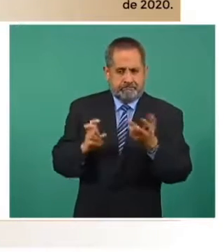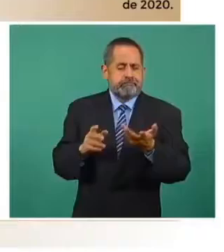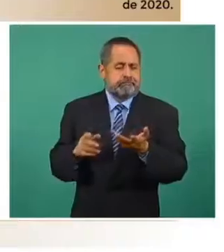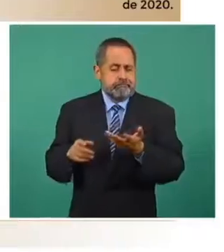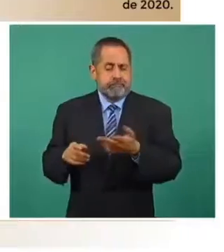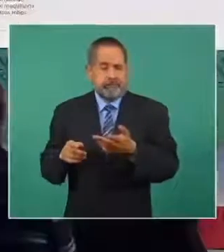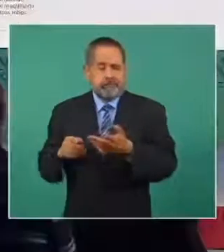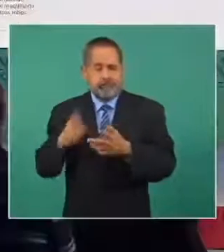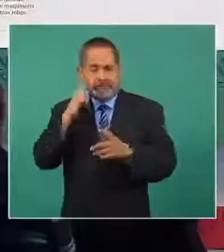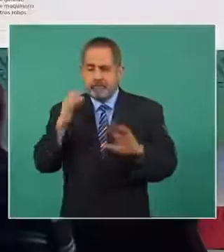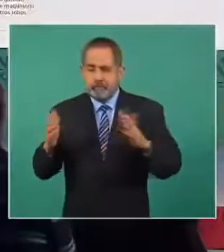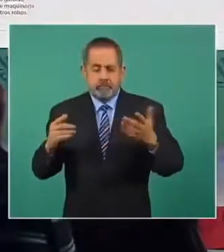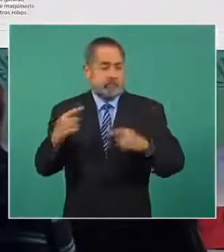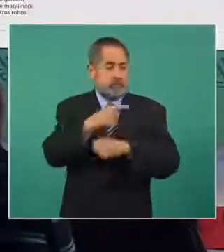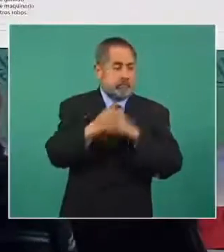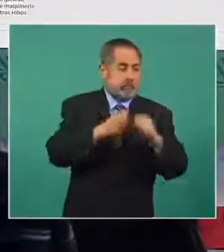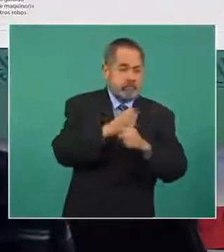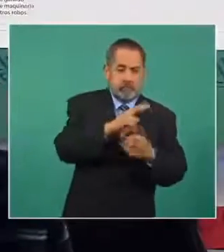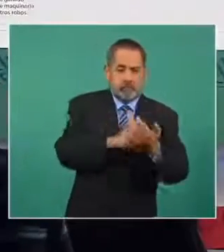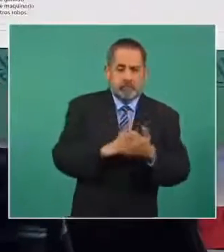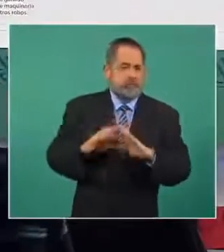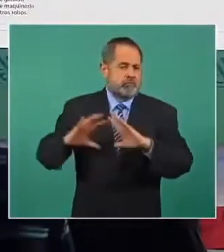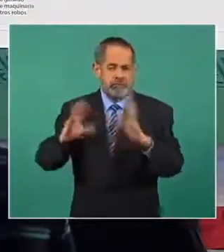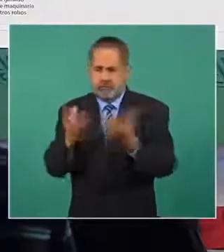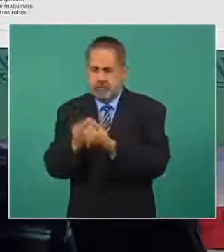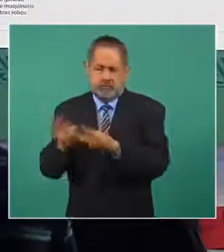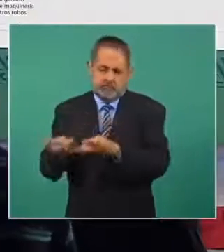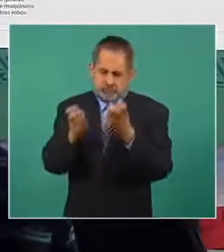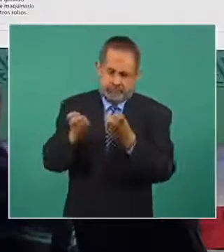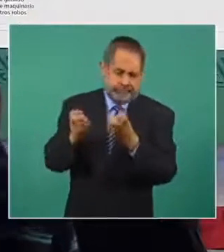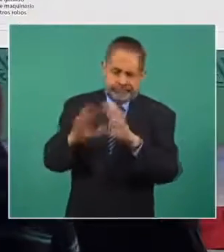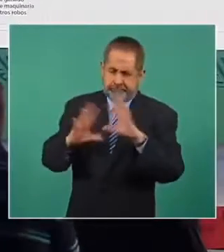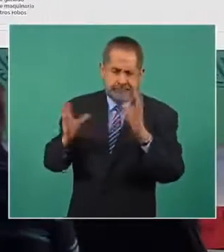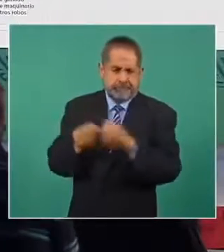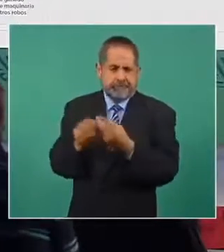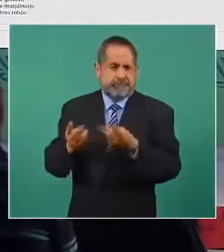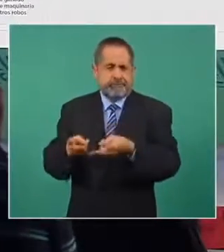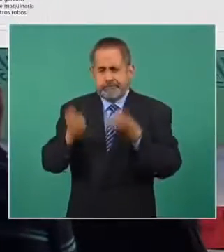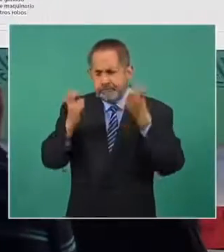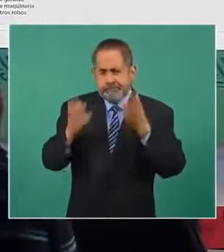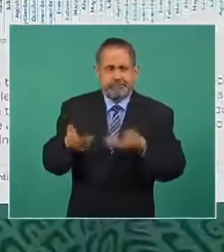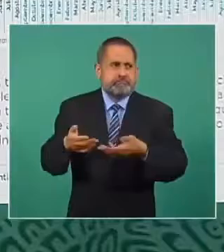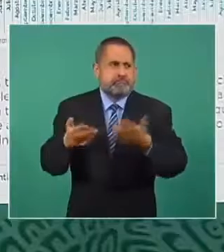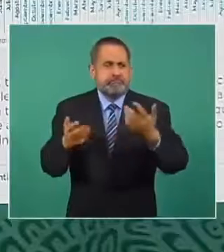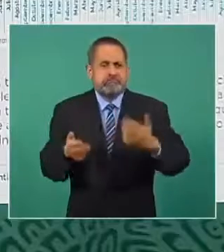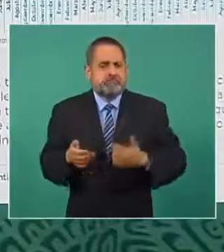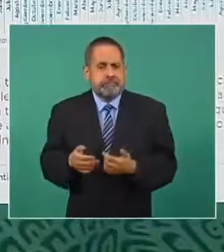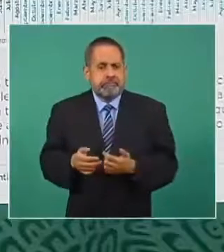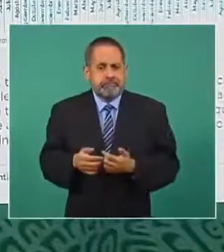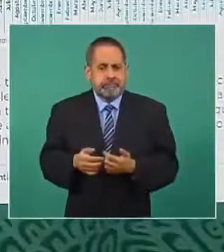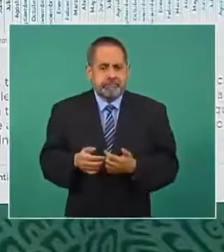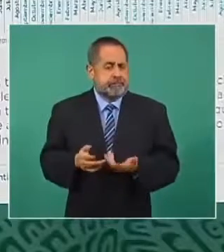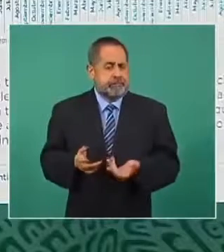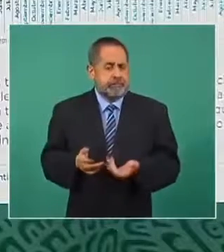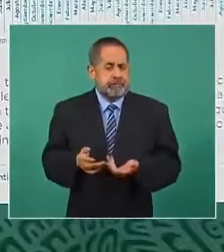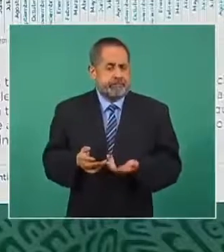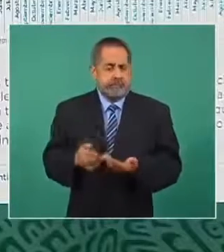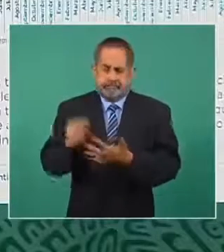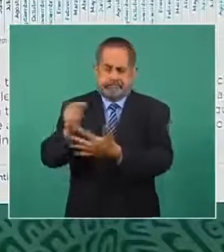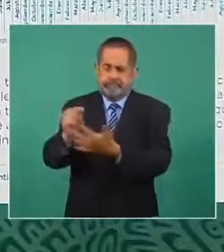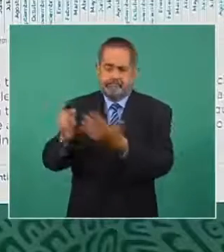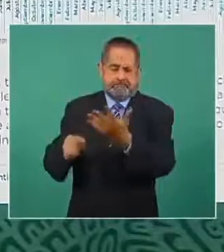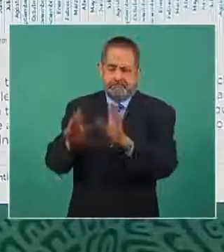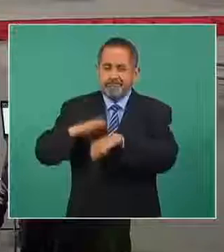periodo del 2000. Hablo de todos los robos en total, del tipo de robos de todas